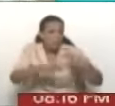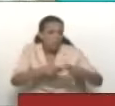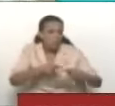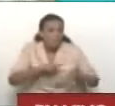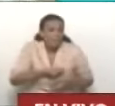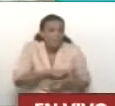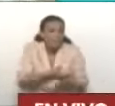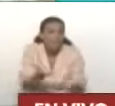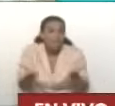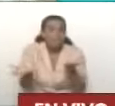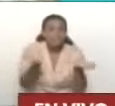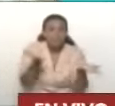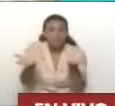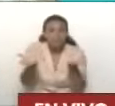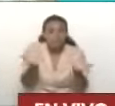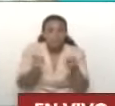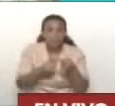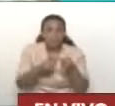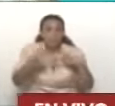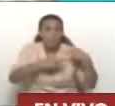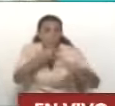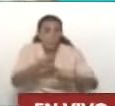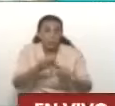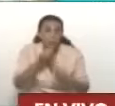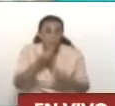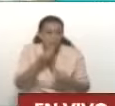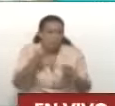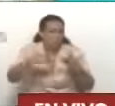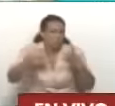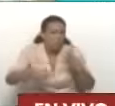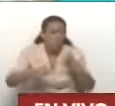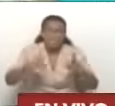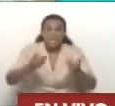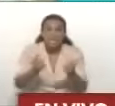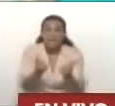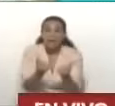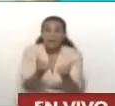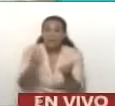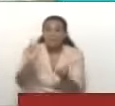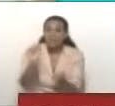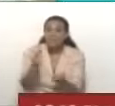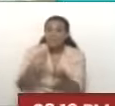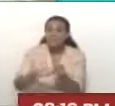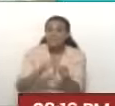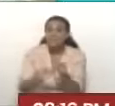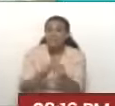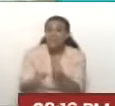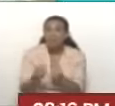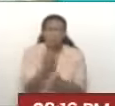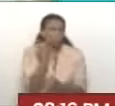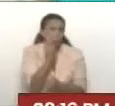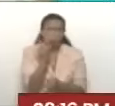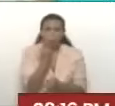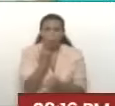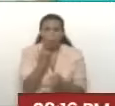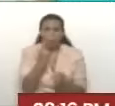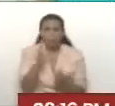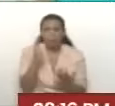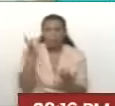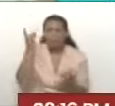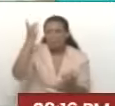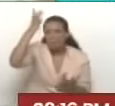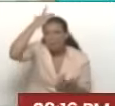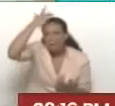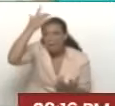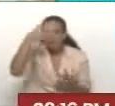bienes, servicios, productos y riqueza. No es la economía especulativa,